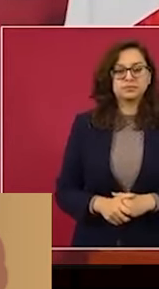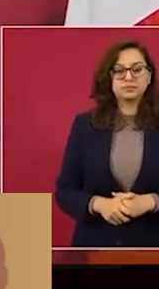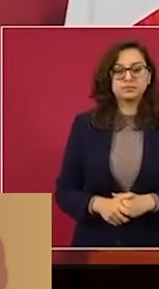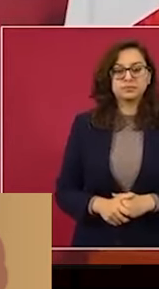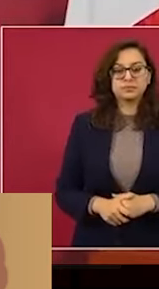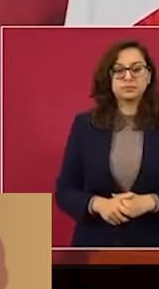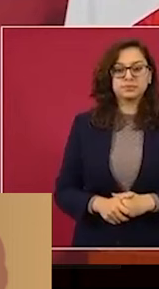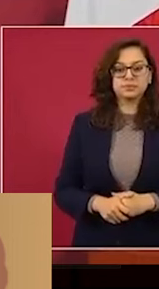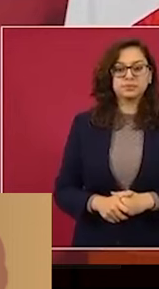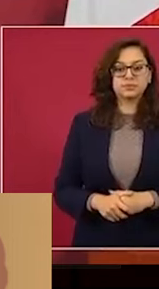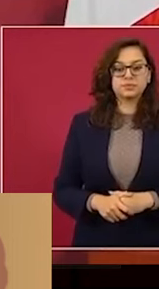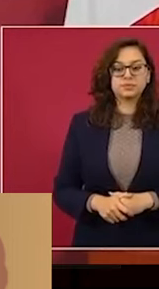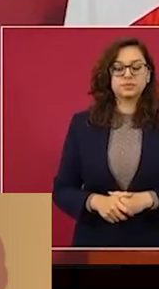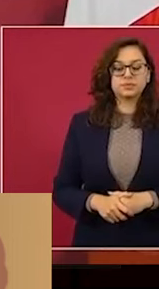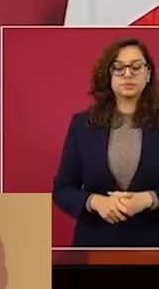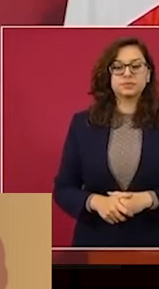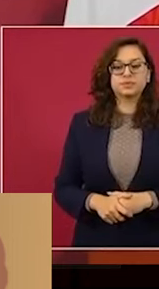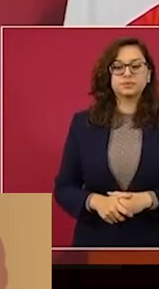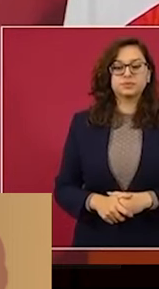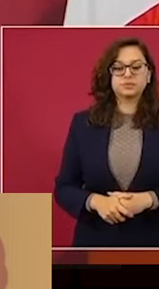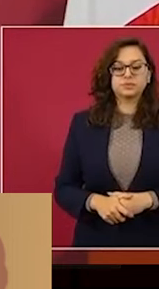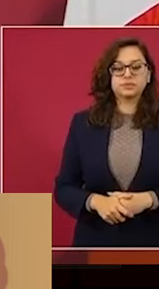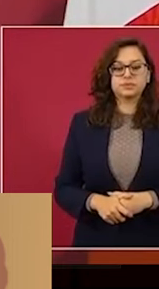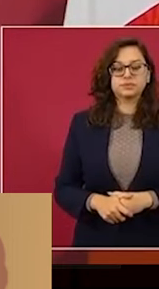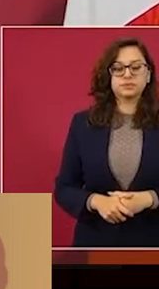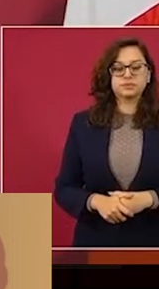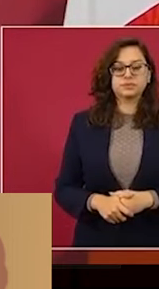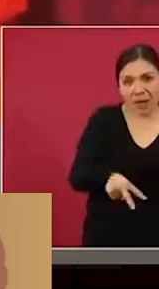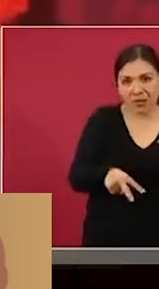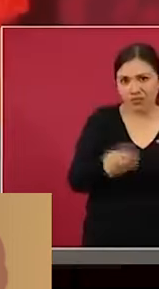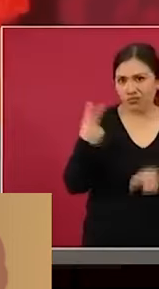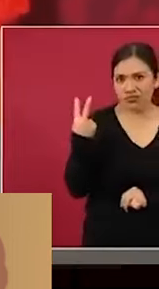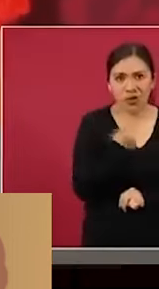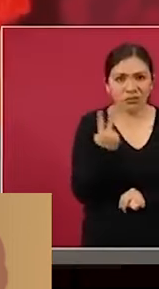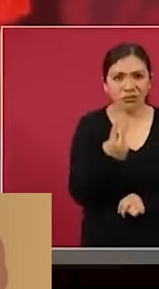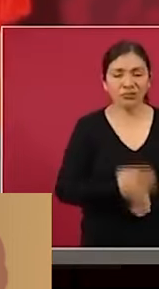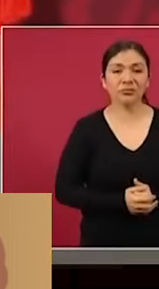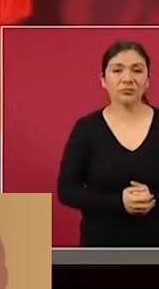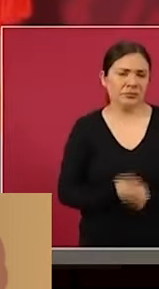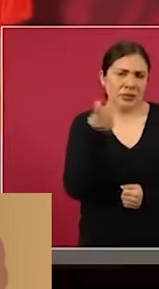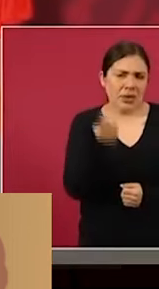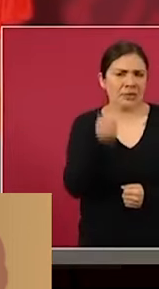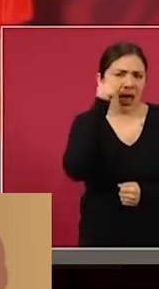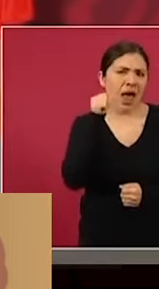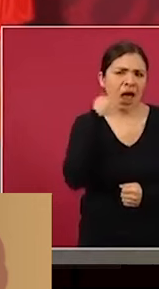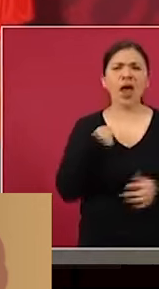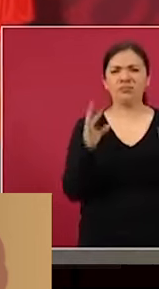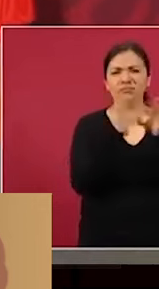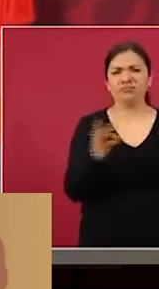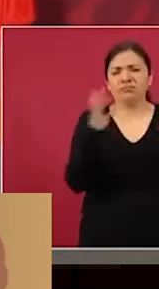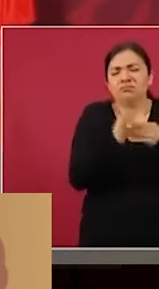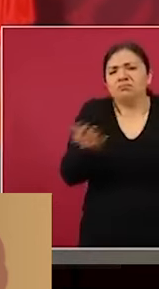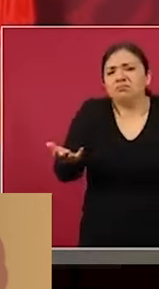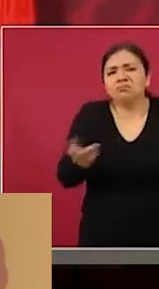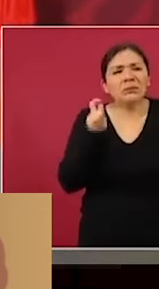más preocuparse de los comunistas, ¿para qué preocuparse de la izquierda si hemos triunfado? Y entonces habrían profesorados de ciencias económicas, administración